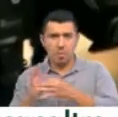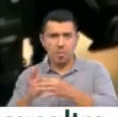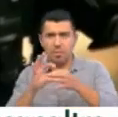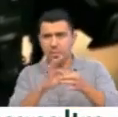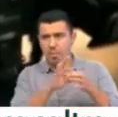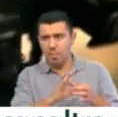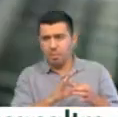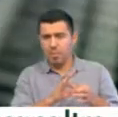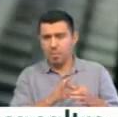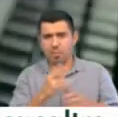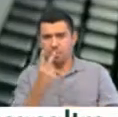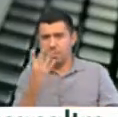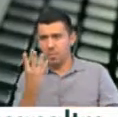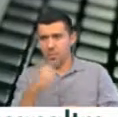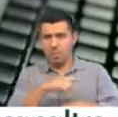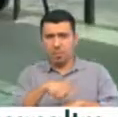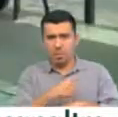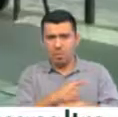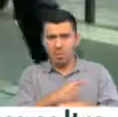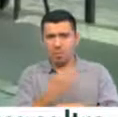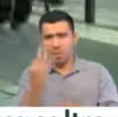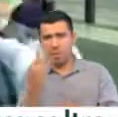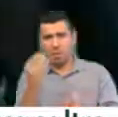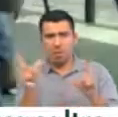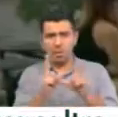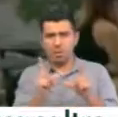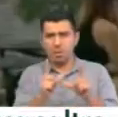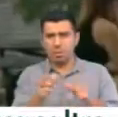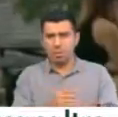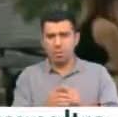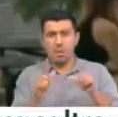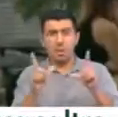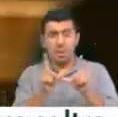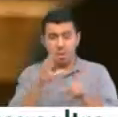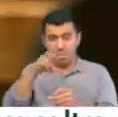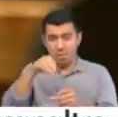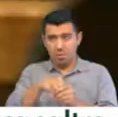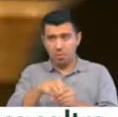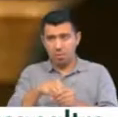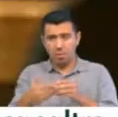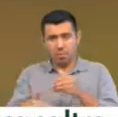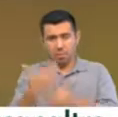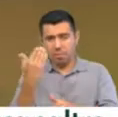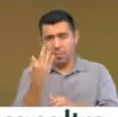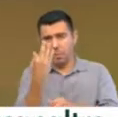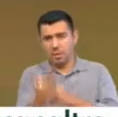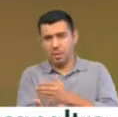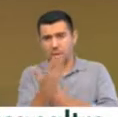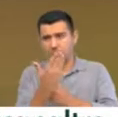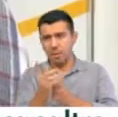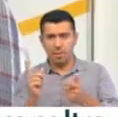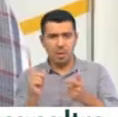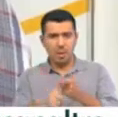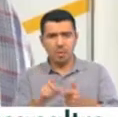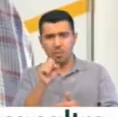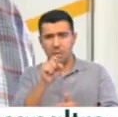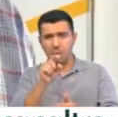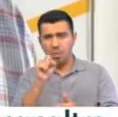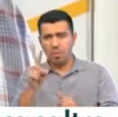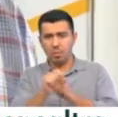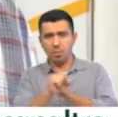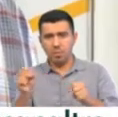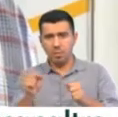estar las 24 horas los tres canales. O sea, vamos a estar el canal TRO desde las 3 de la mañana a 11 de la mañana